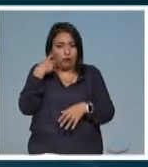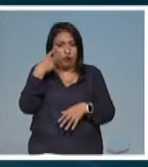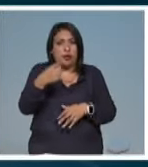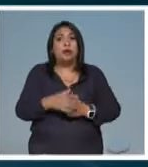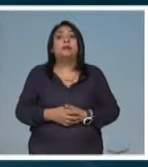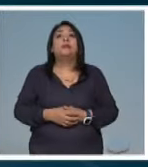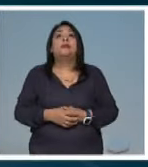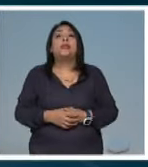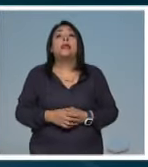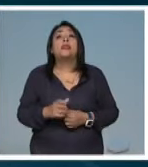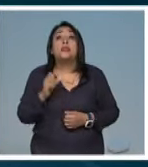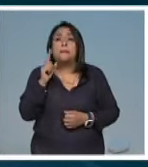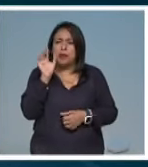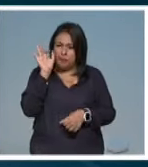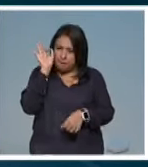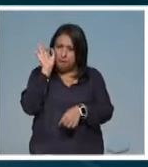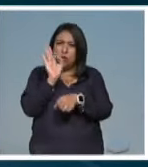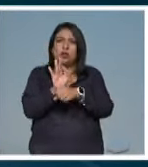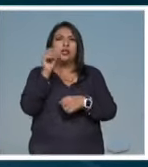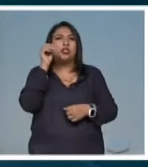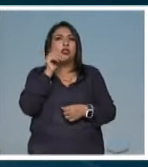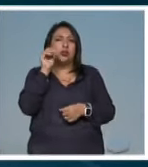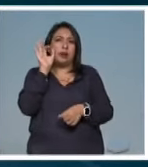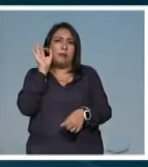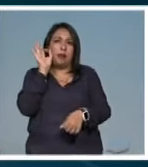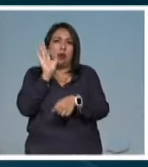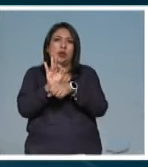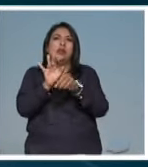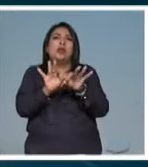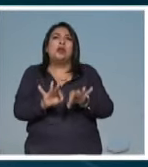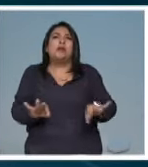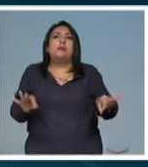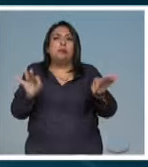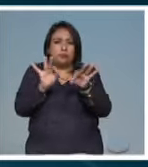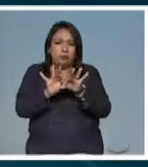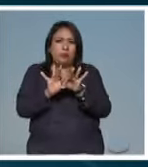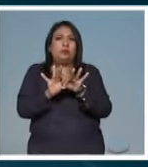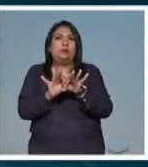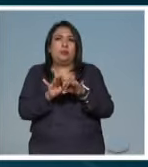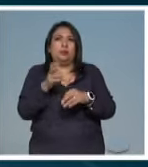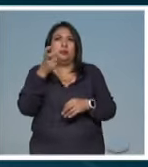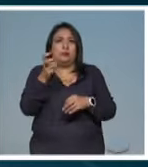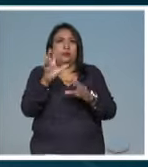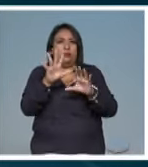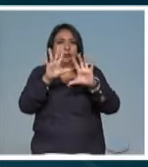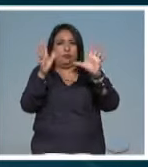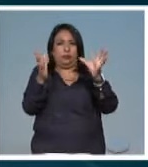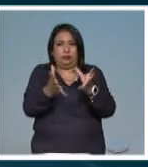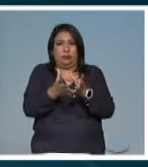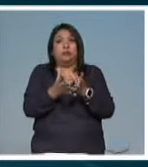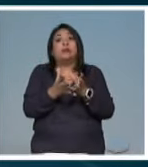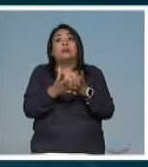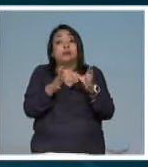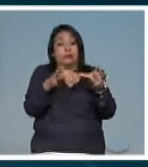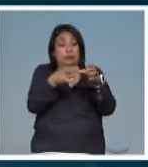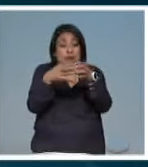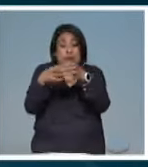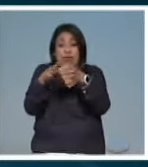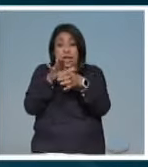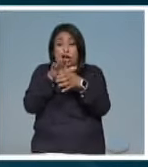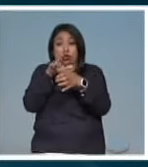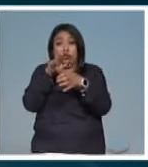lado, y sobre todo proteger, siempre mencionamos aquí, la importancia de proteger ese medio ambiente justamente esos